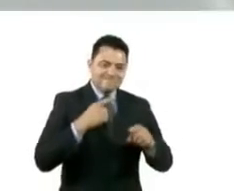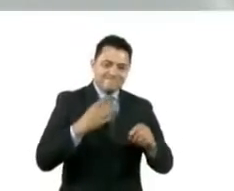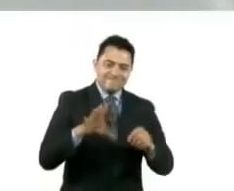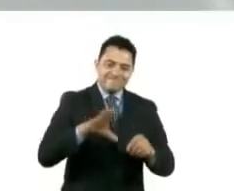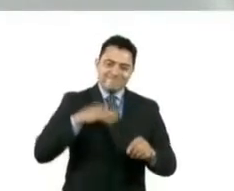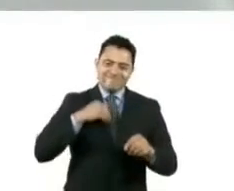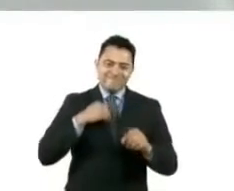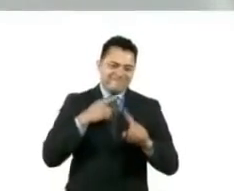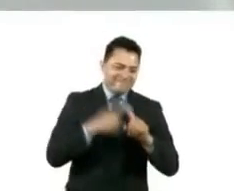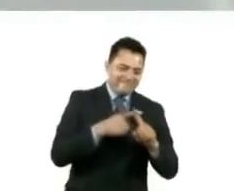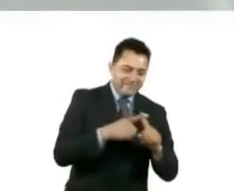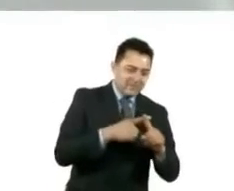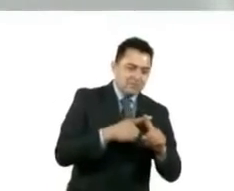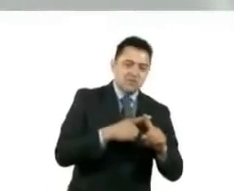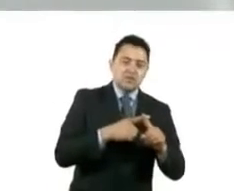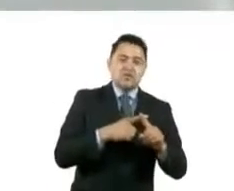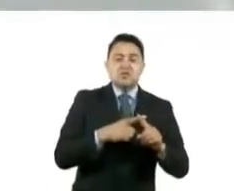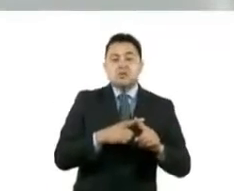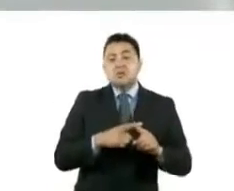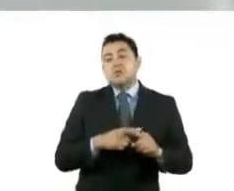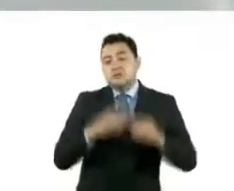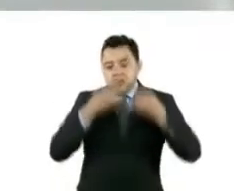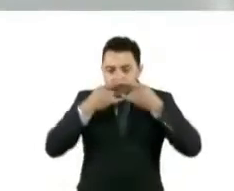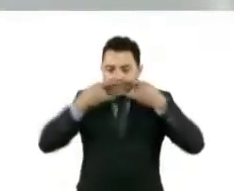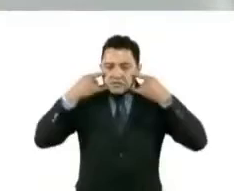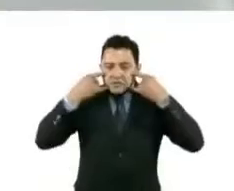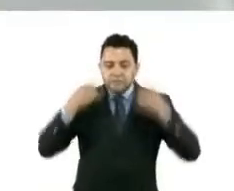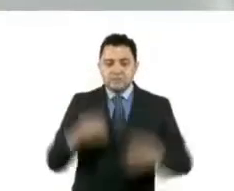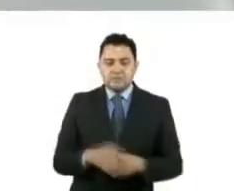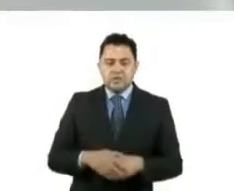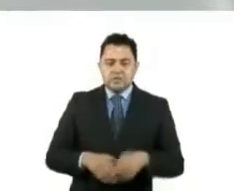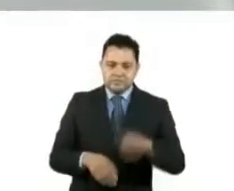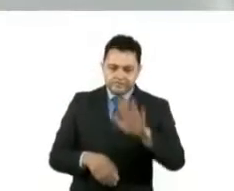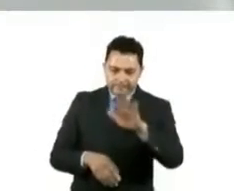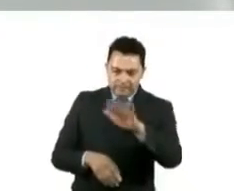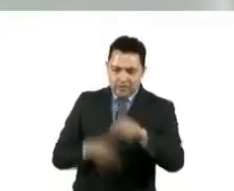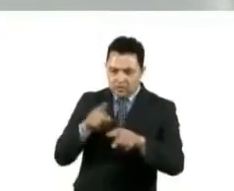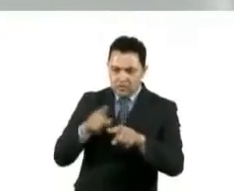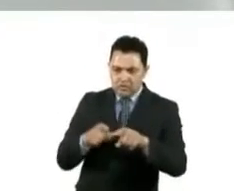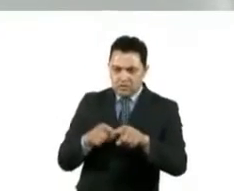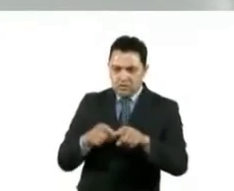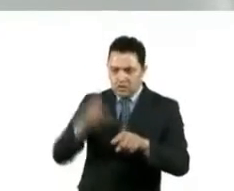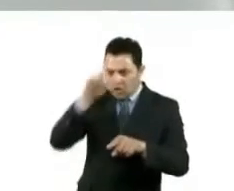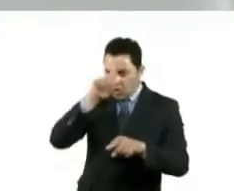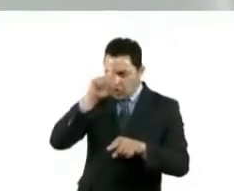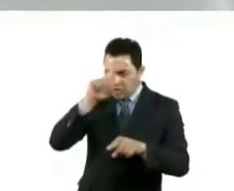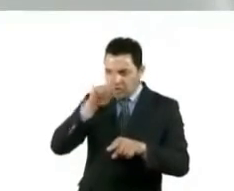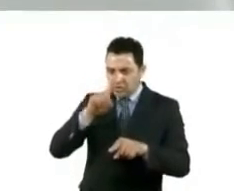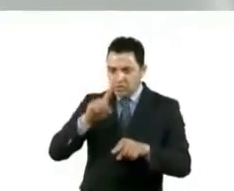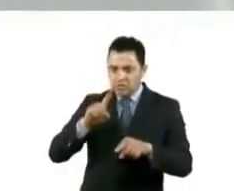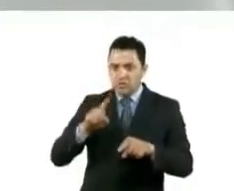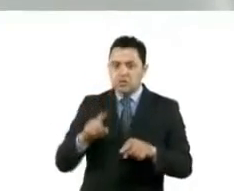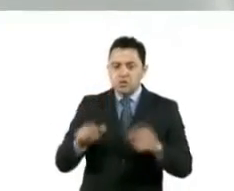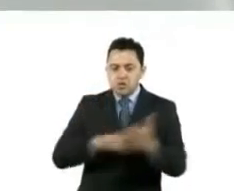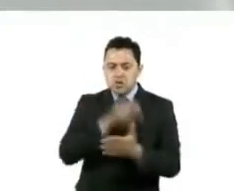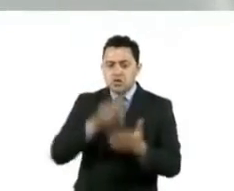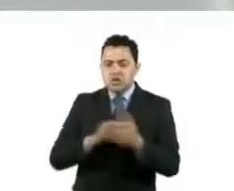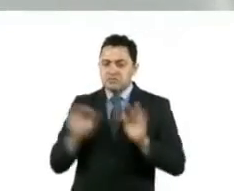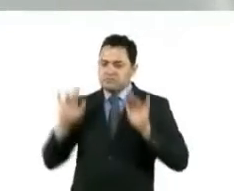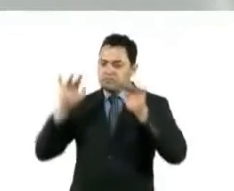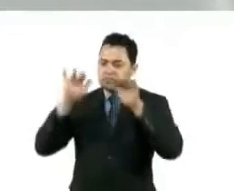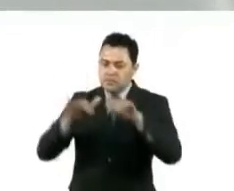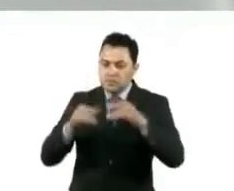uso de cubrebocas en lugares abiertos? Ok, muchas gracias. Y en lugares cerrados sigue la recomendación y en personas adultas mayores también